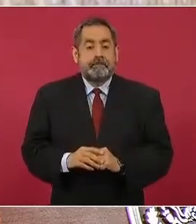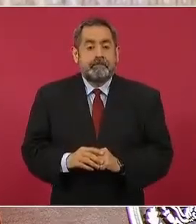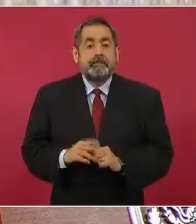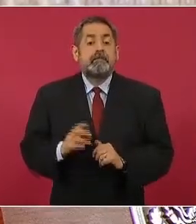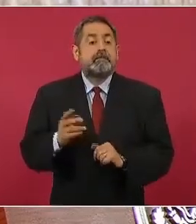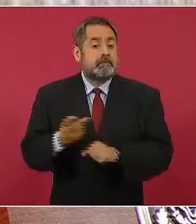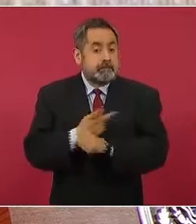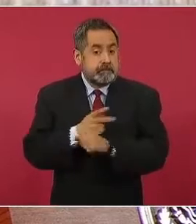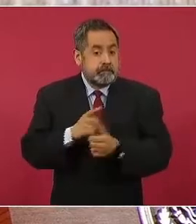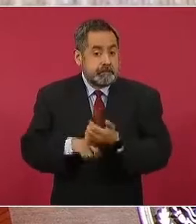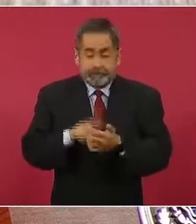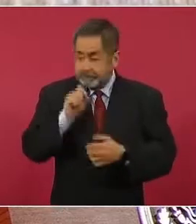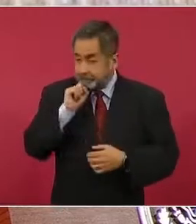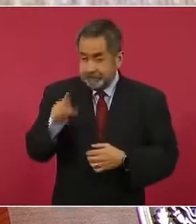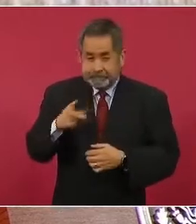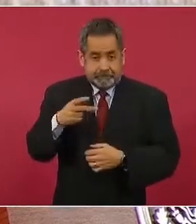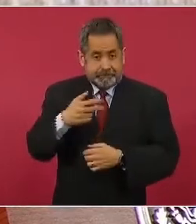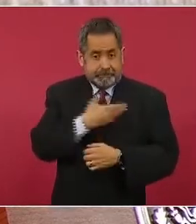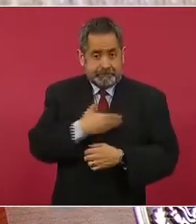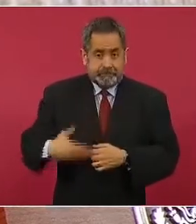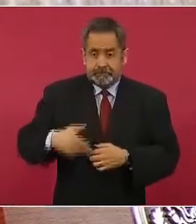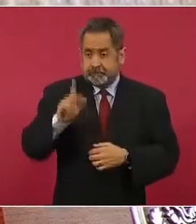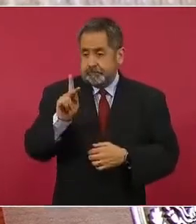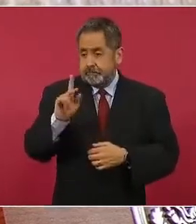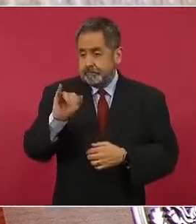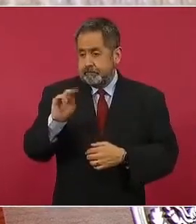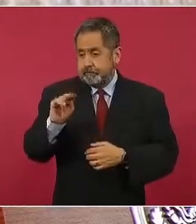pensando de que iba a ganar,